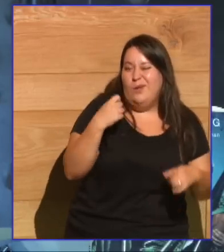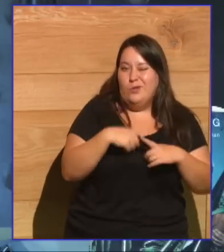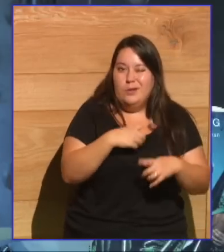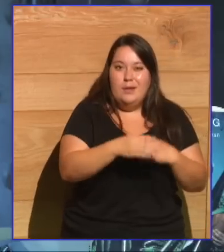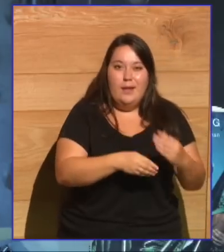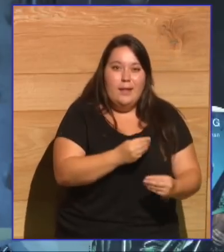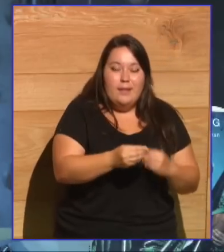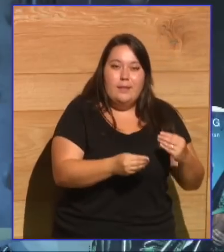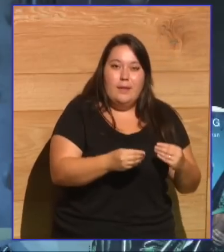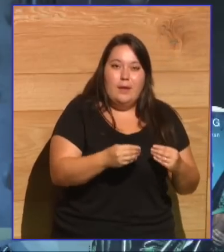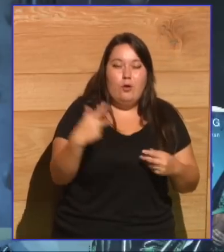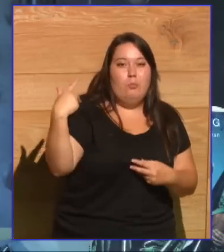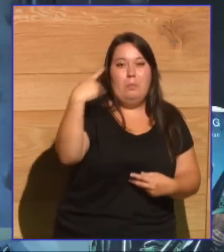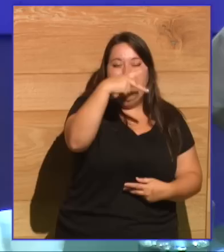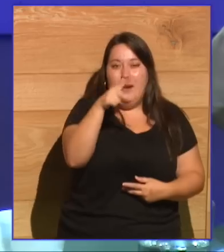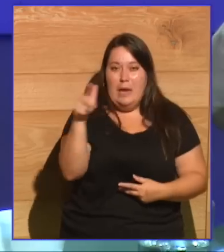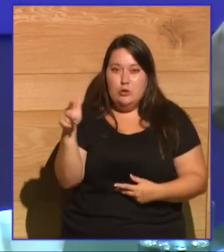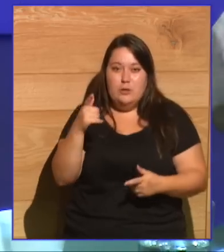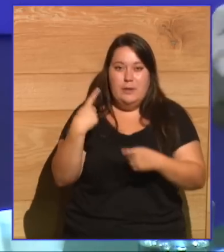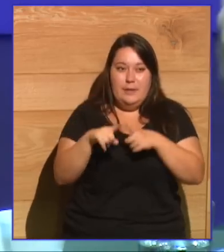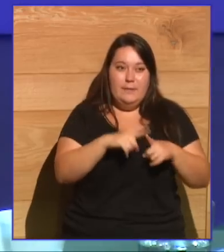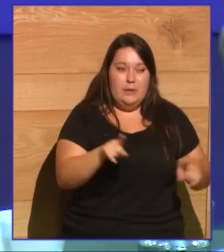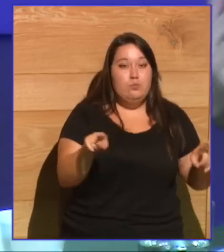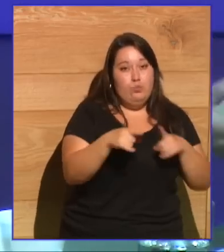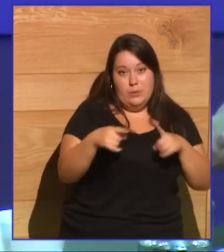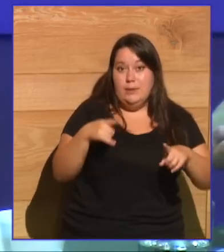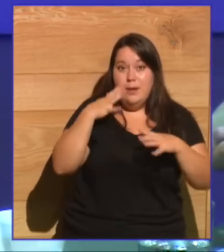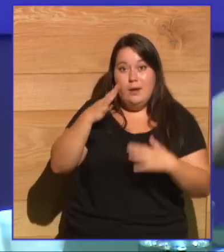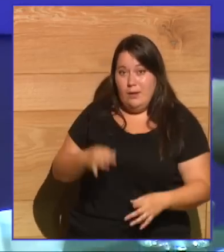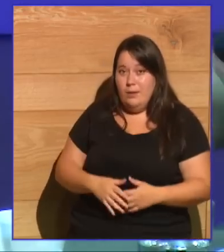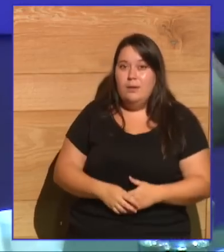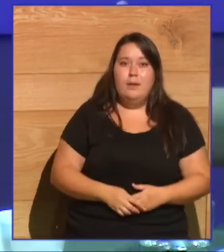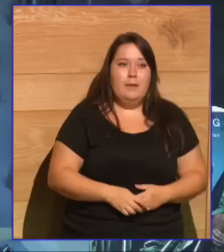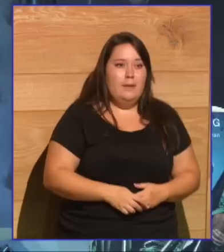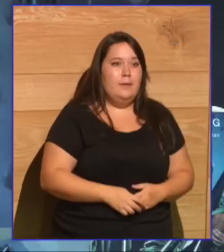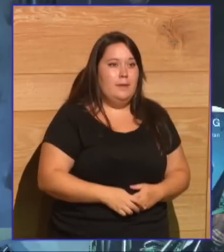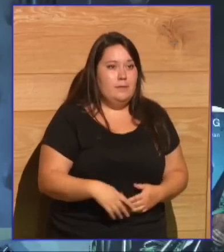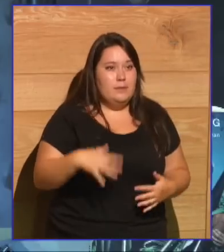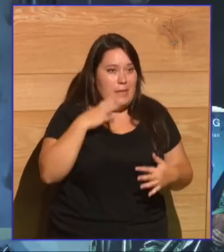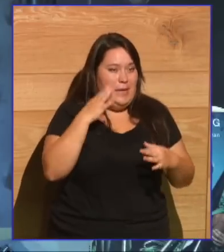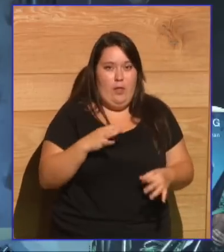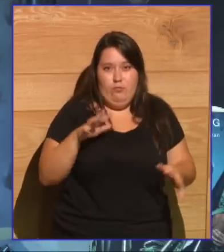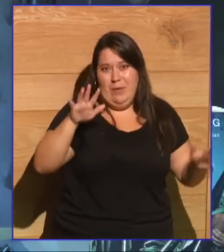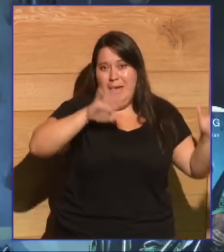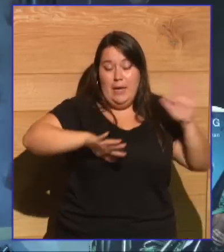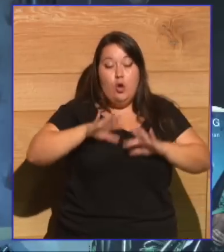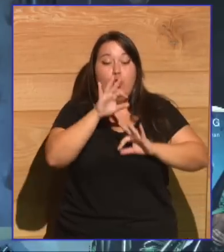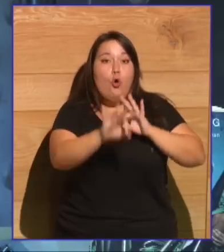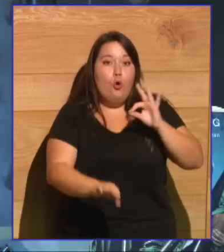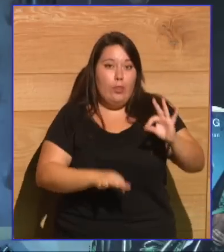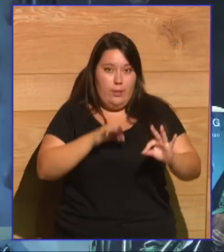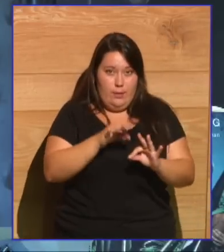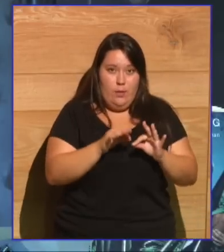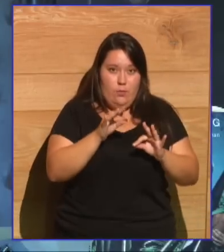con diferentes planos años es musical en quiere realidad de esto está pasando un caos ordenado con